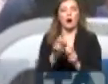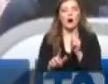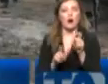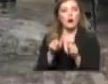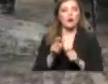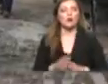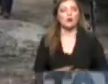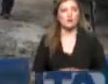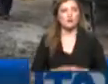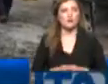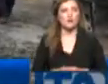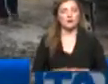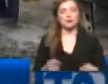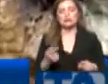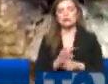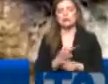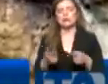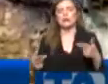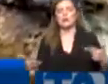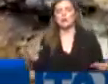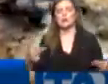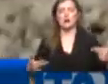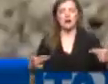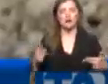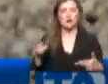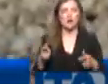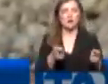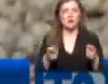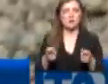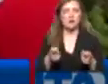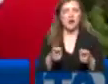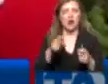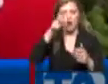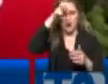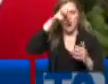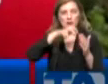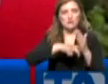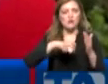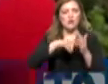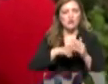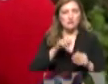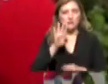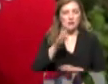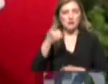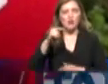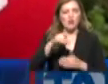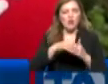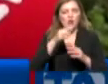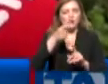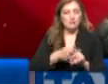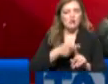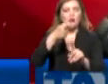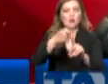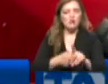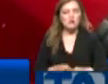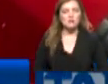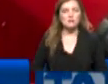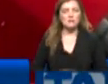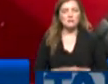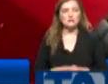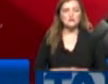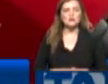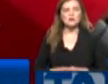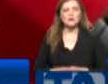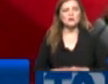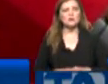de la zona, estos conflictos armados se darían por el control de las minas. Más o menos unos 4 millones de dólares mensuales. Sabemos